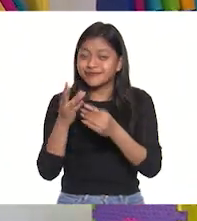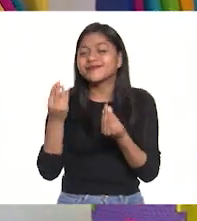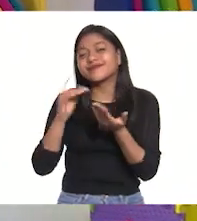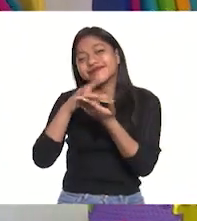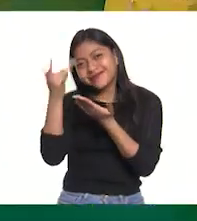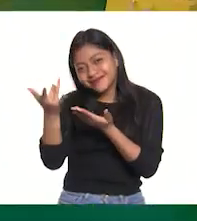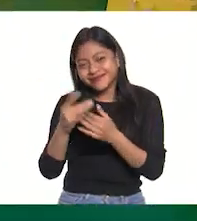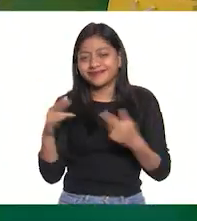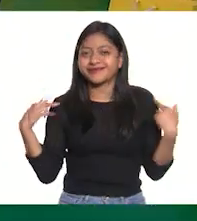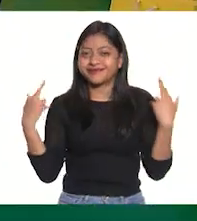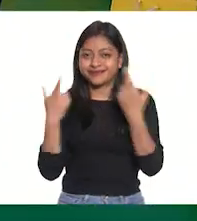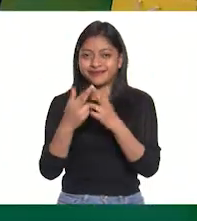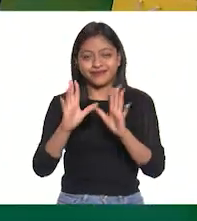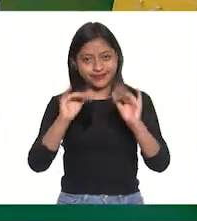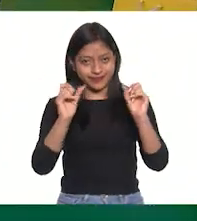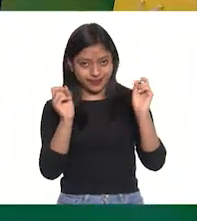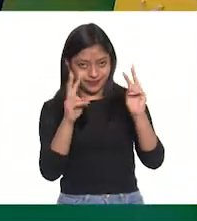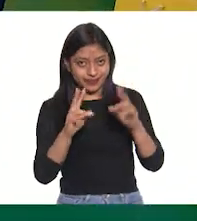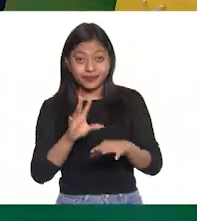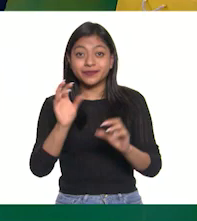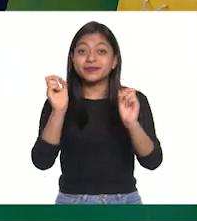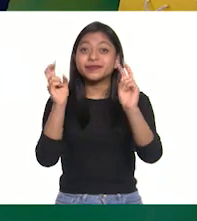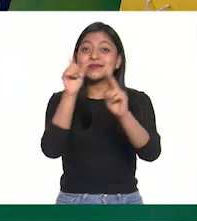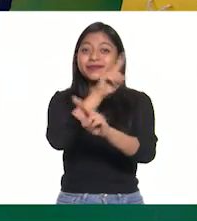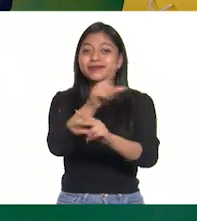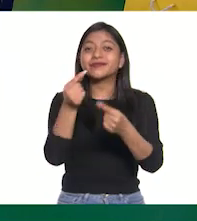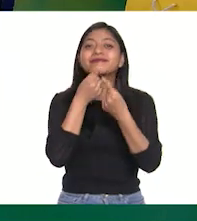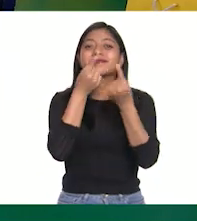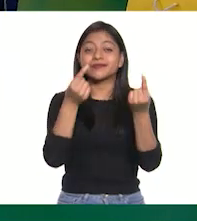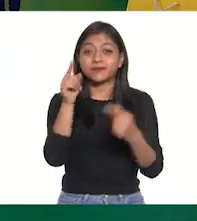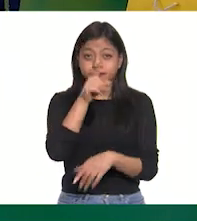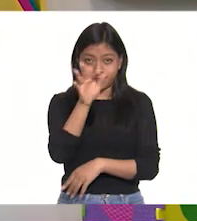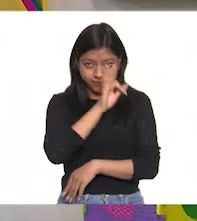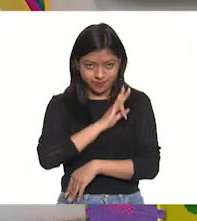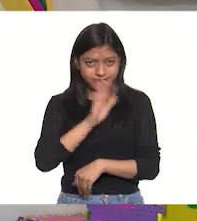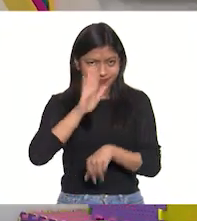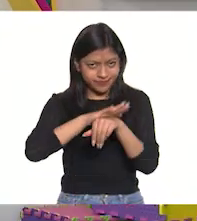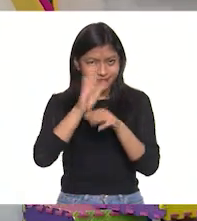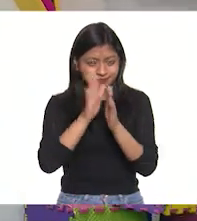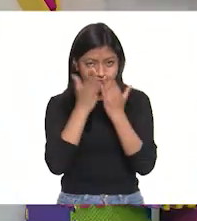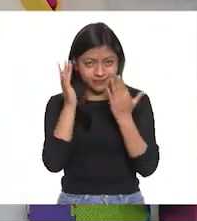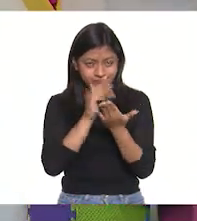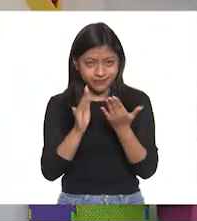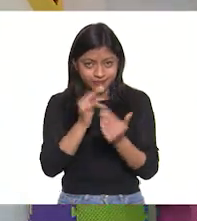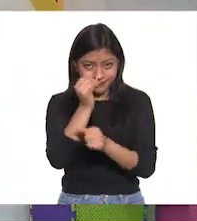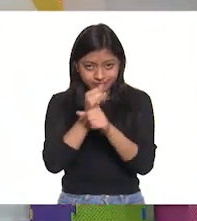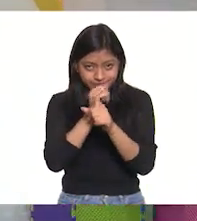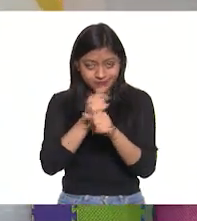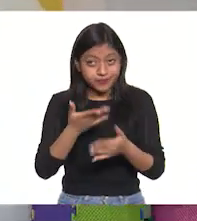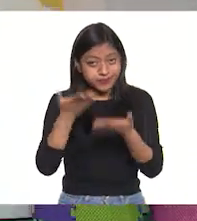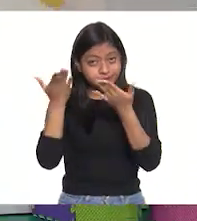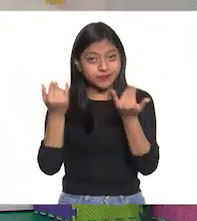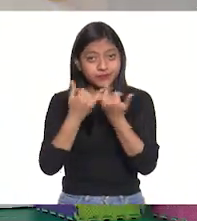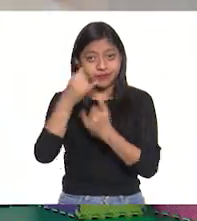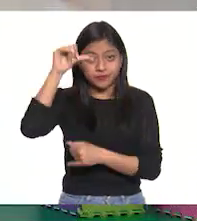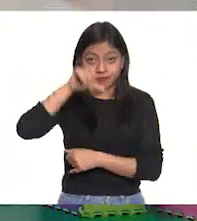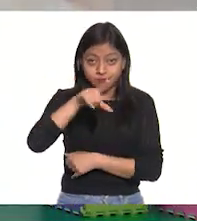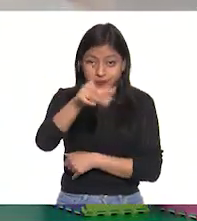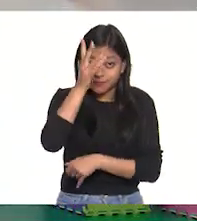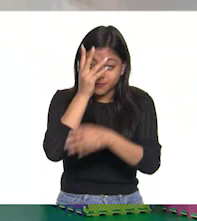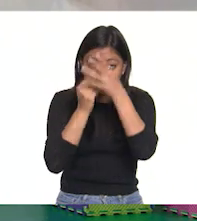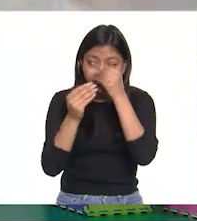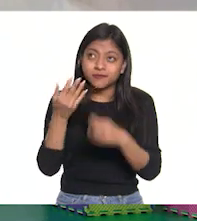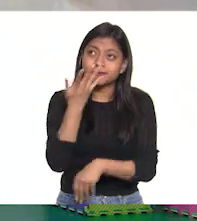gracias, maestra Rosalba. Nos vemos, Ale. Nos vemos, niñas y niños. Si te es posible, consulta otros libros y comenta el tema de hoy con tu